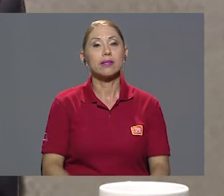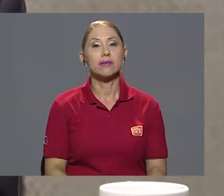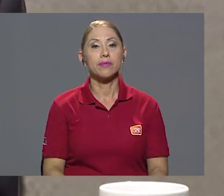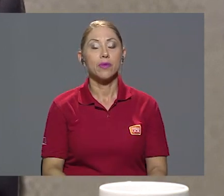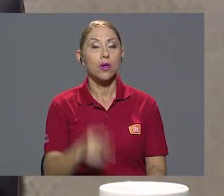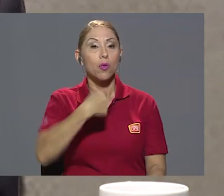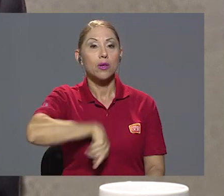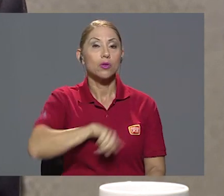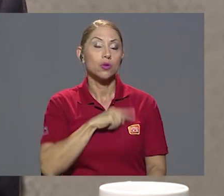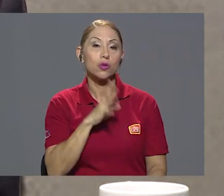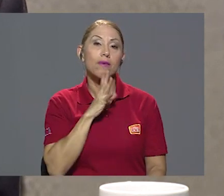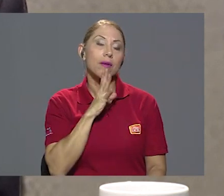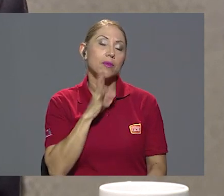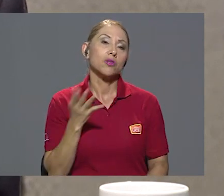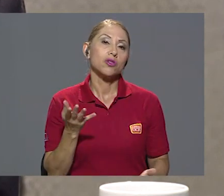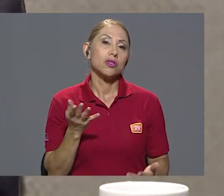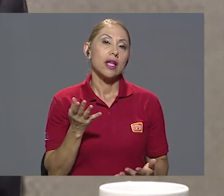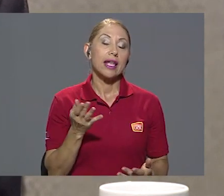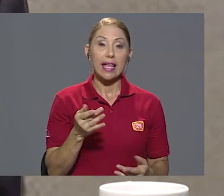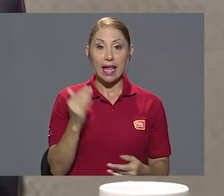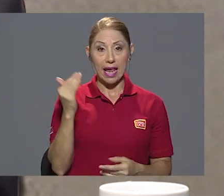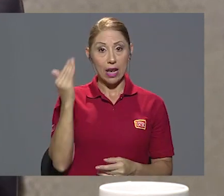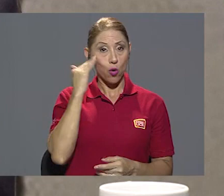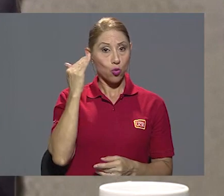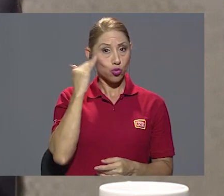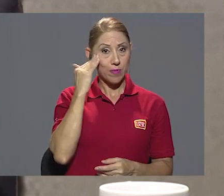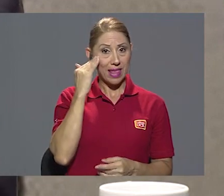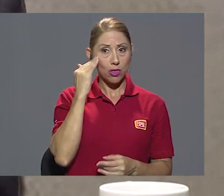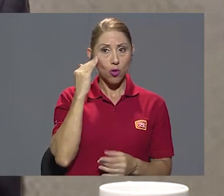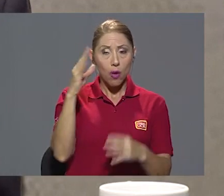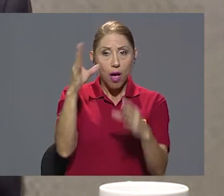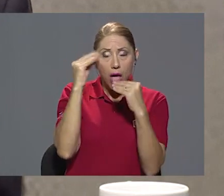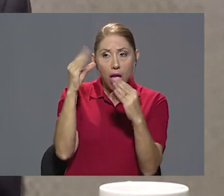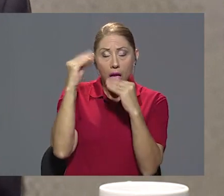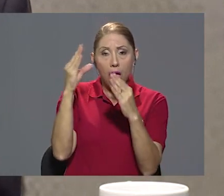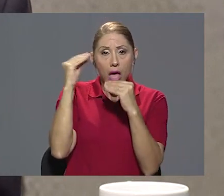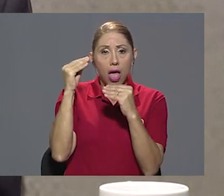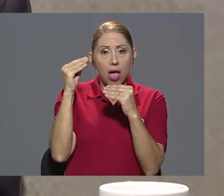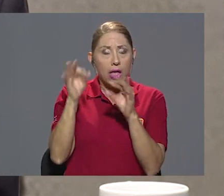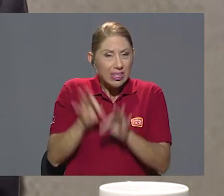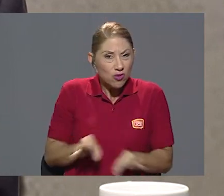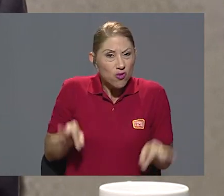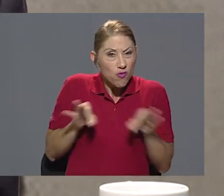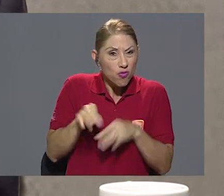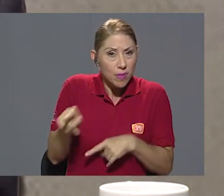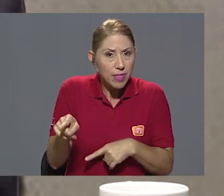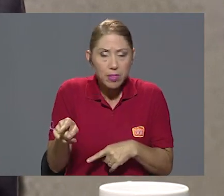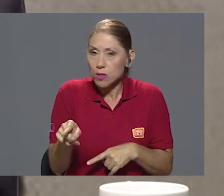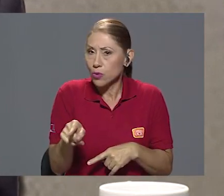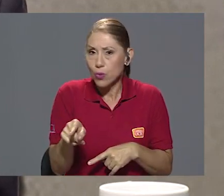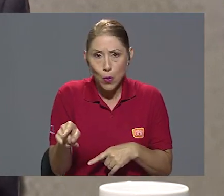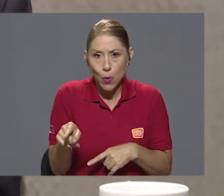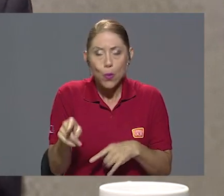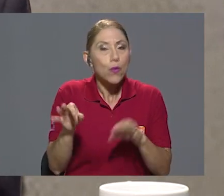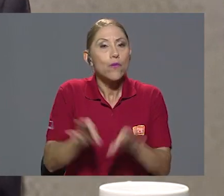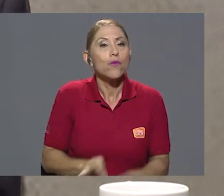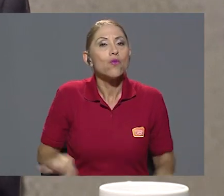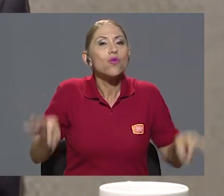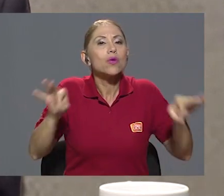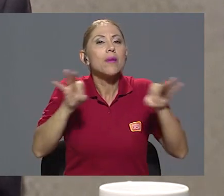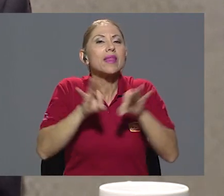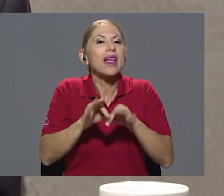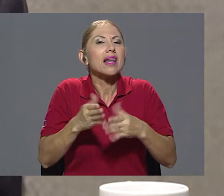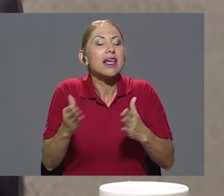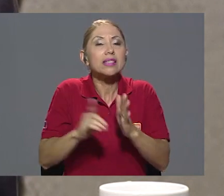recibiendo. Cuando hablamos de que lo fundamental no es el conocimiento en el área de la disciplina, sino